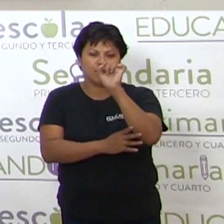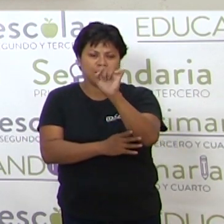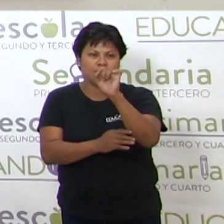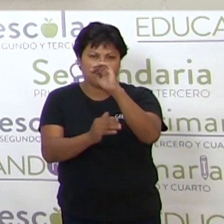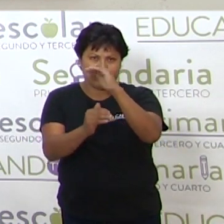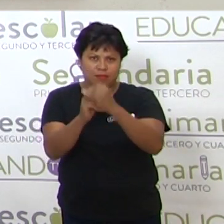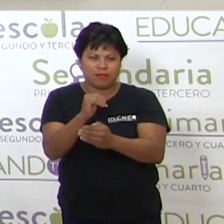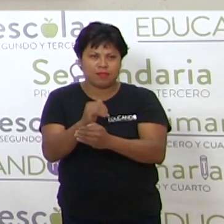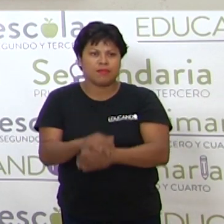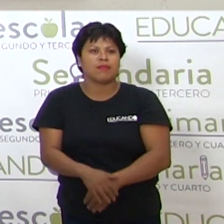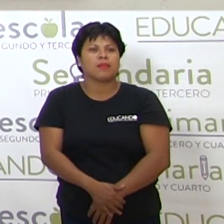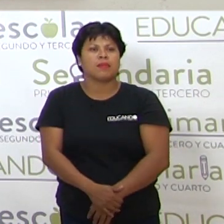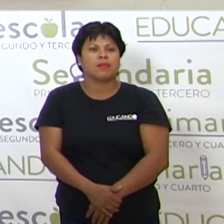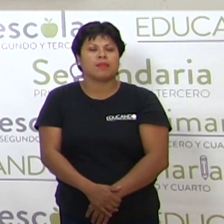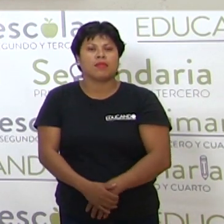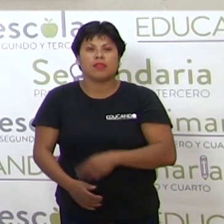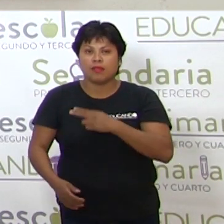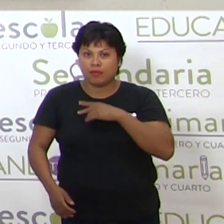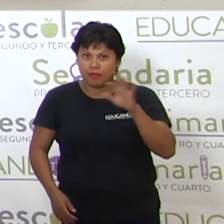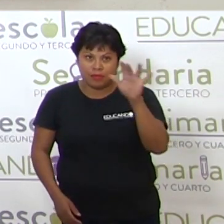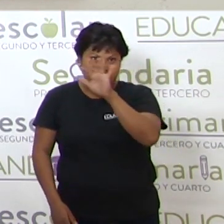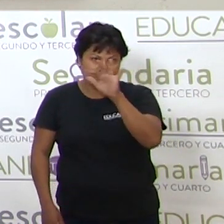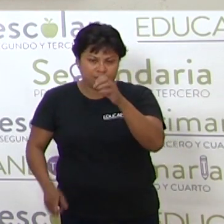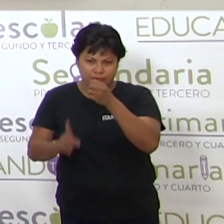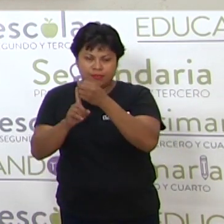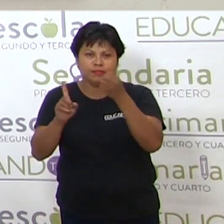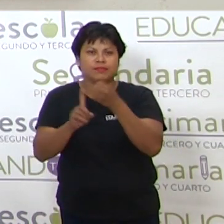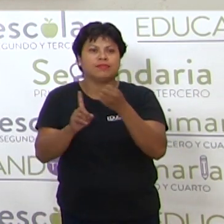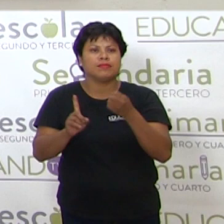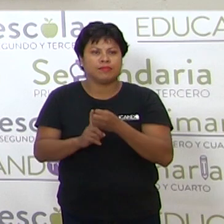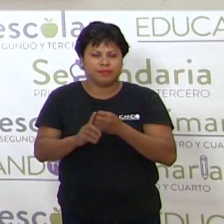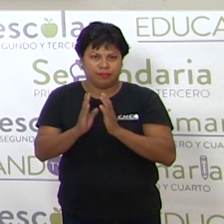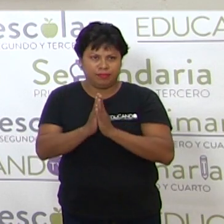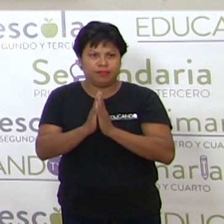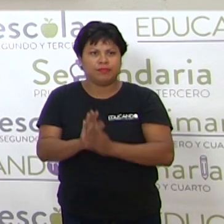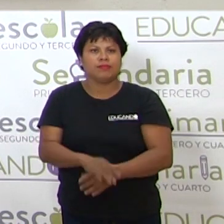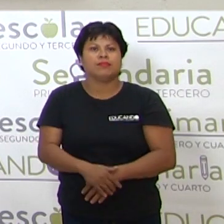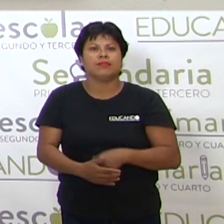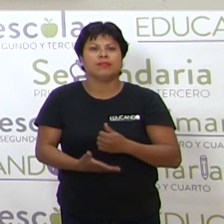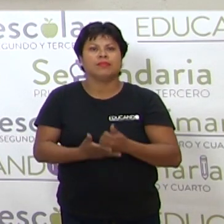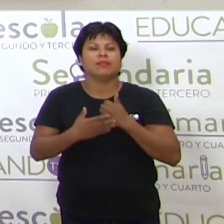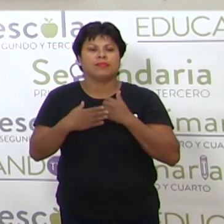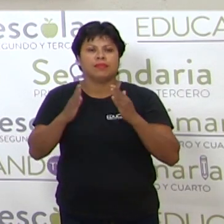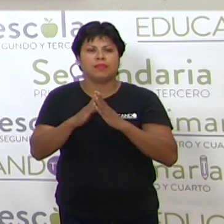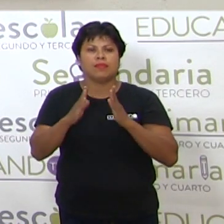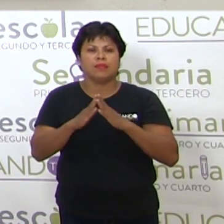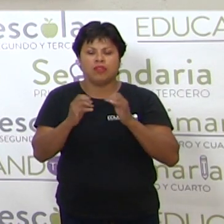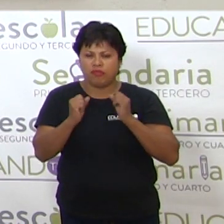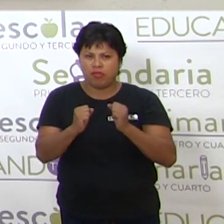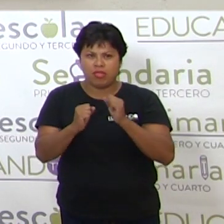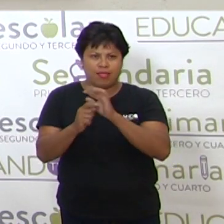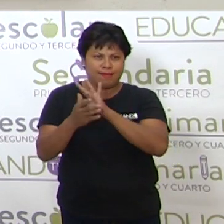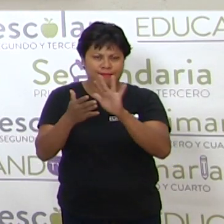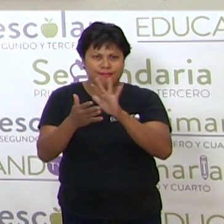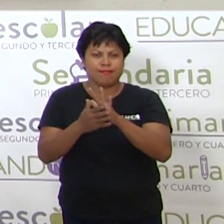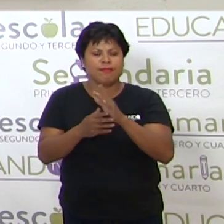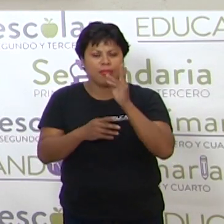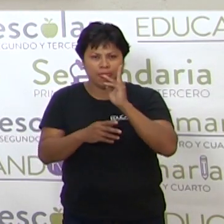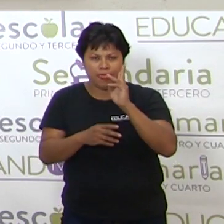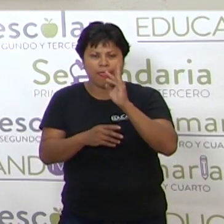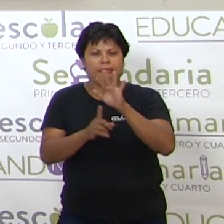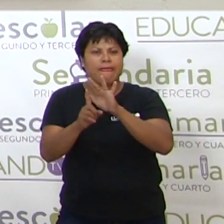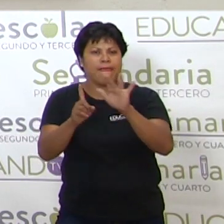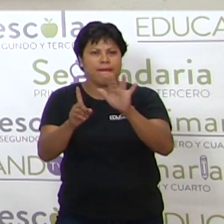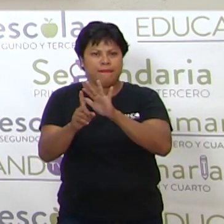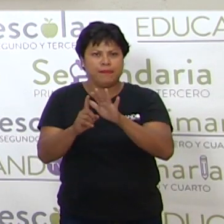final vamos a leer nuestras oraciones por favor ayúdenme en casa muy fuerte vamos a practicar la